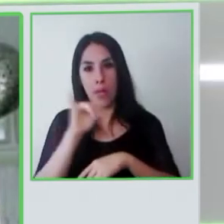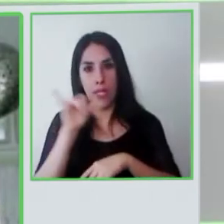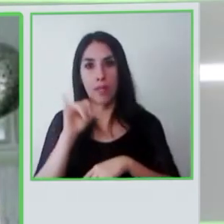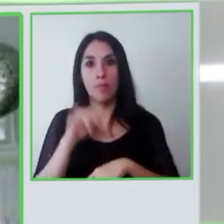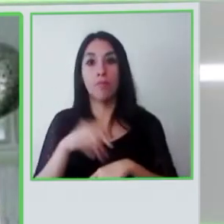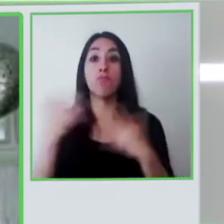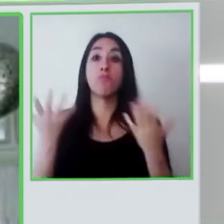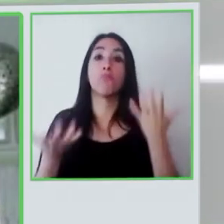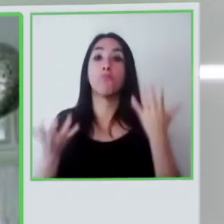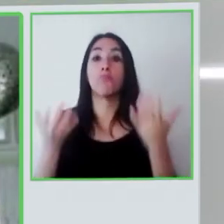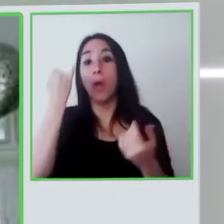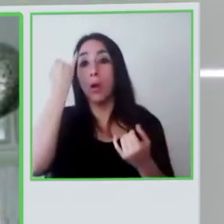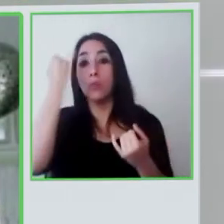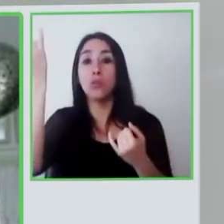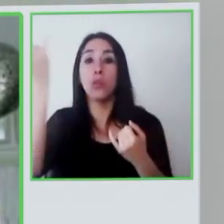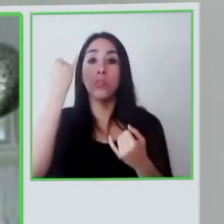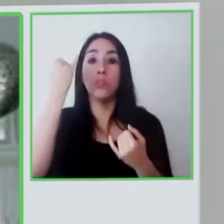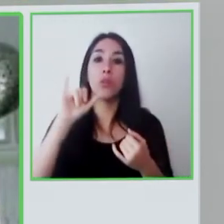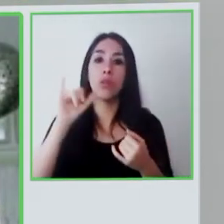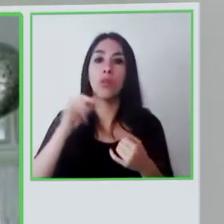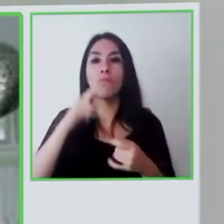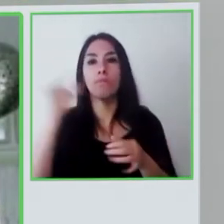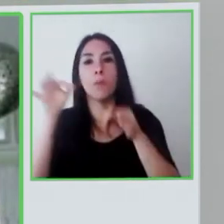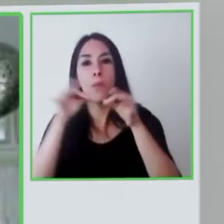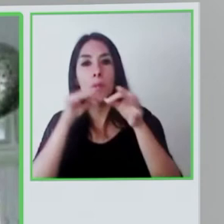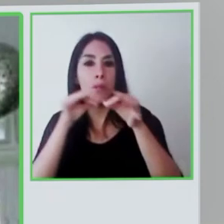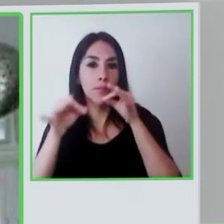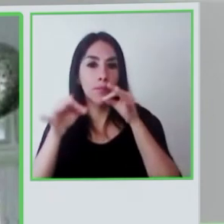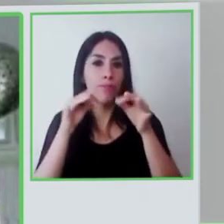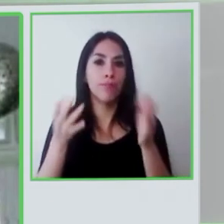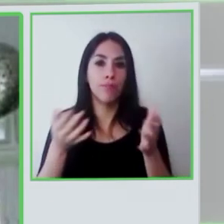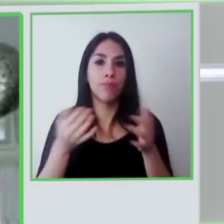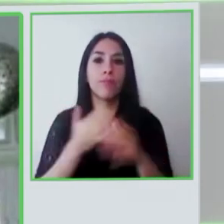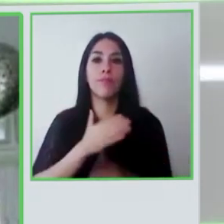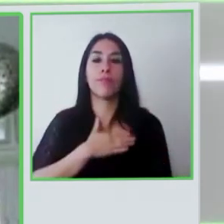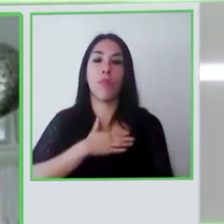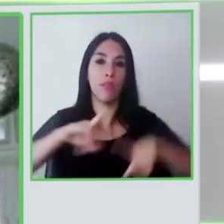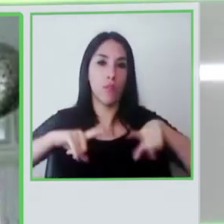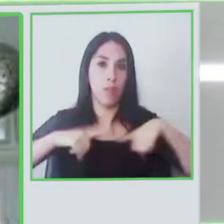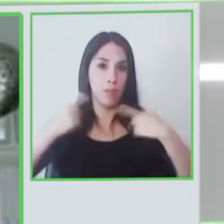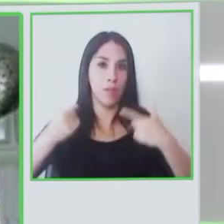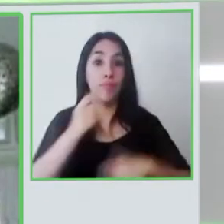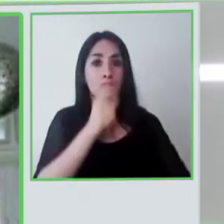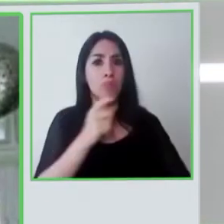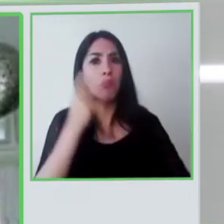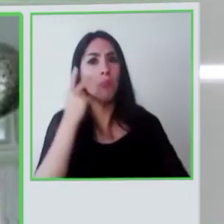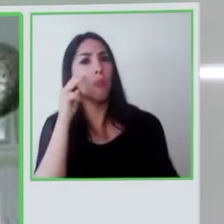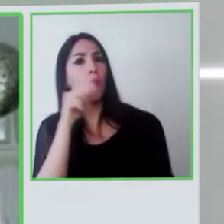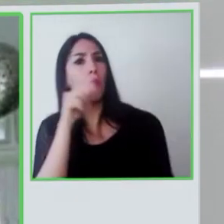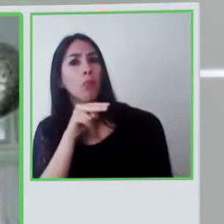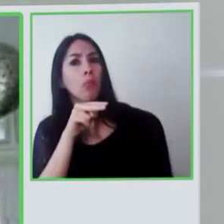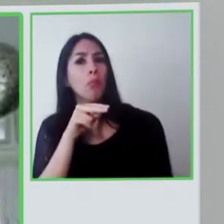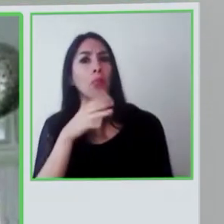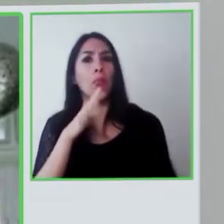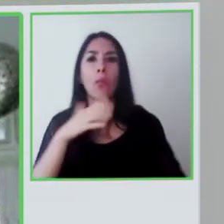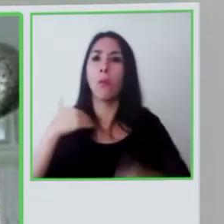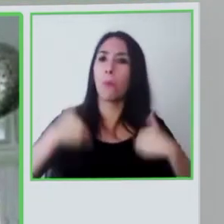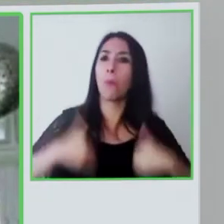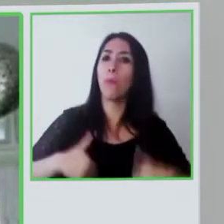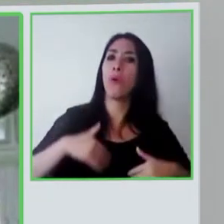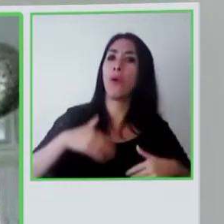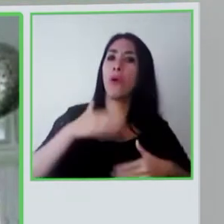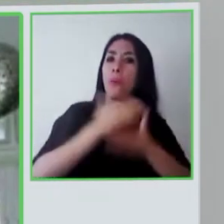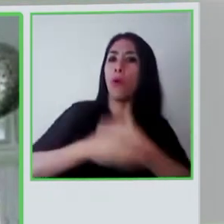descuentos de este tipo para que los empleados con discapacidades puedan compartir su historia y estén ahí